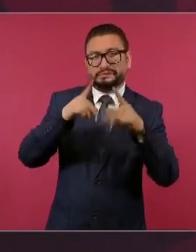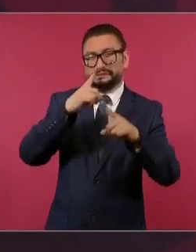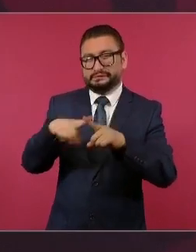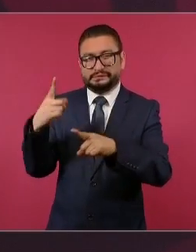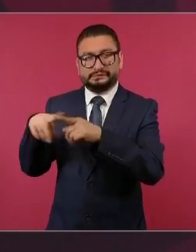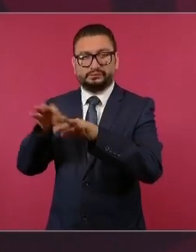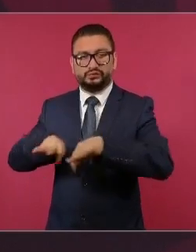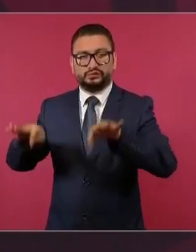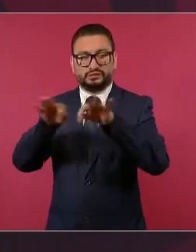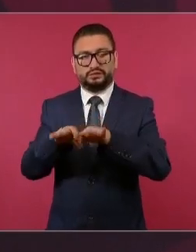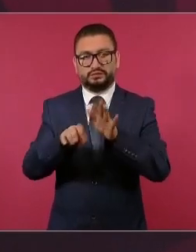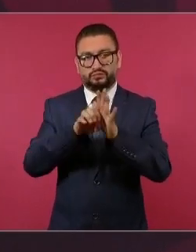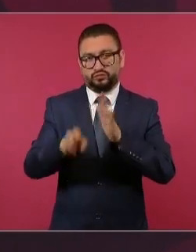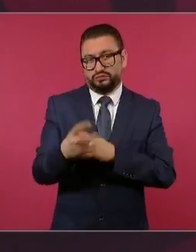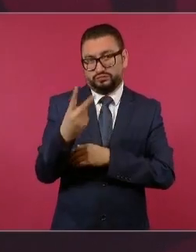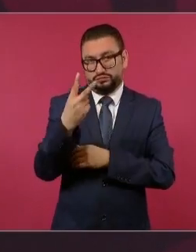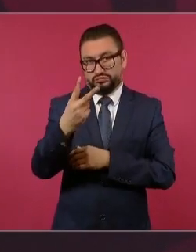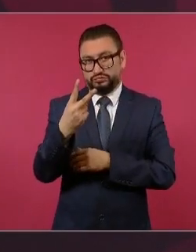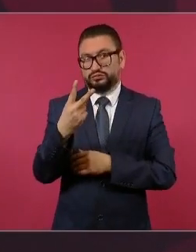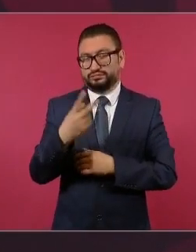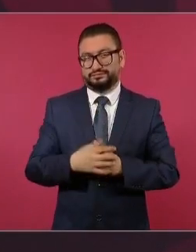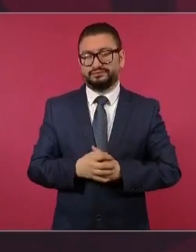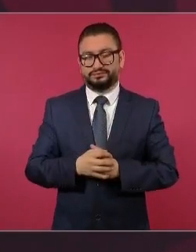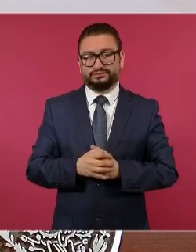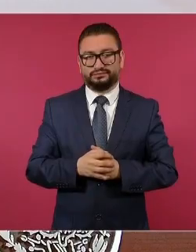estratégicos, tiene dos, cuando menos.